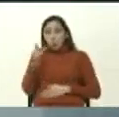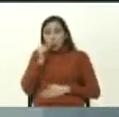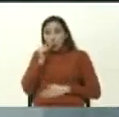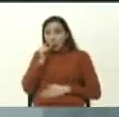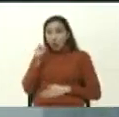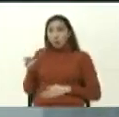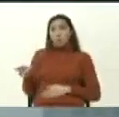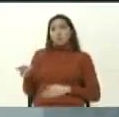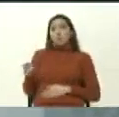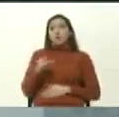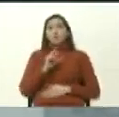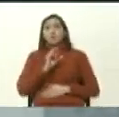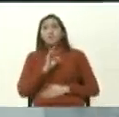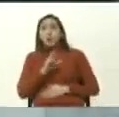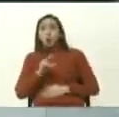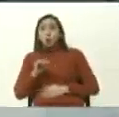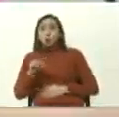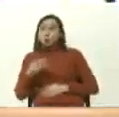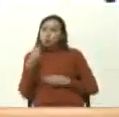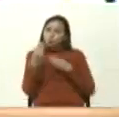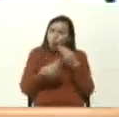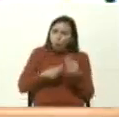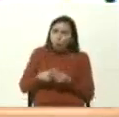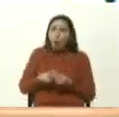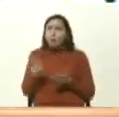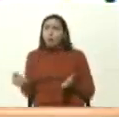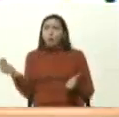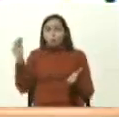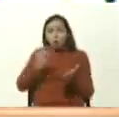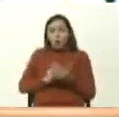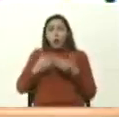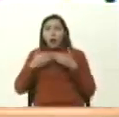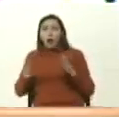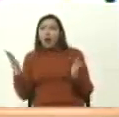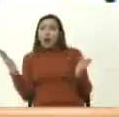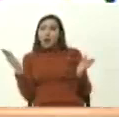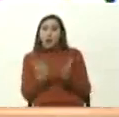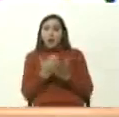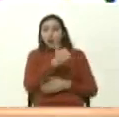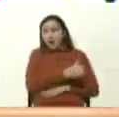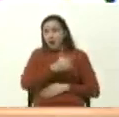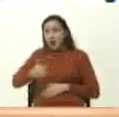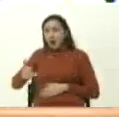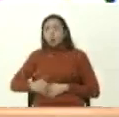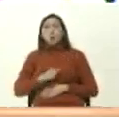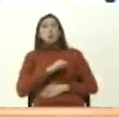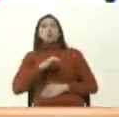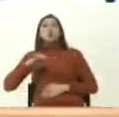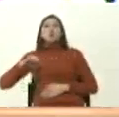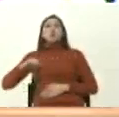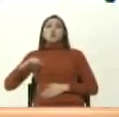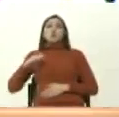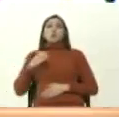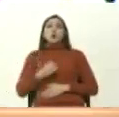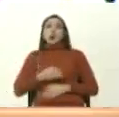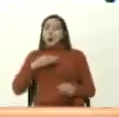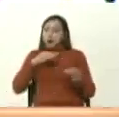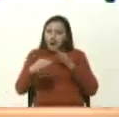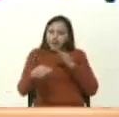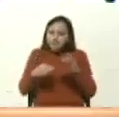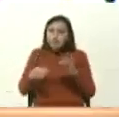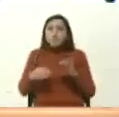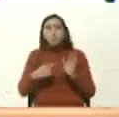que diga cómo está este regreso a clase en los centros de educación privada y comparta